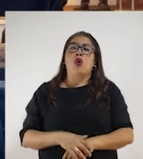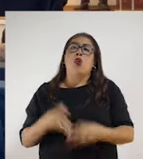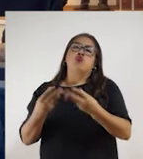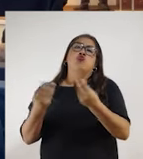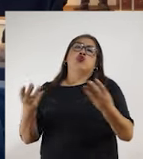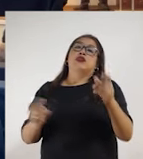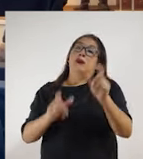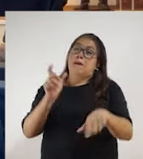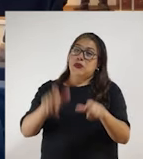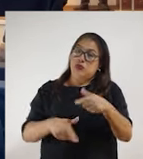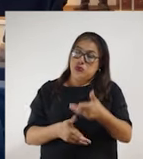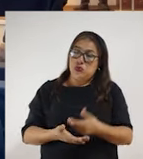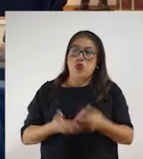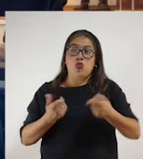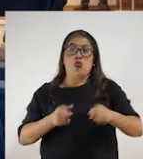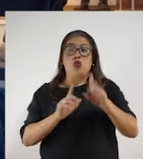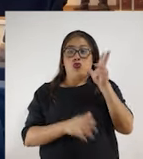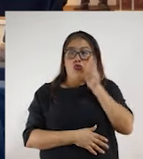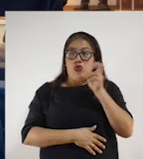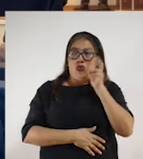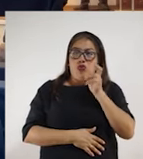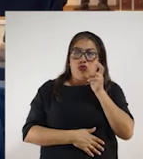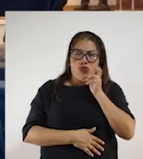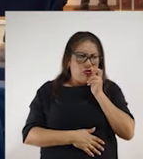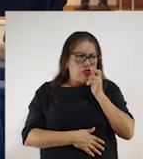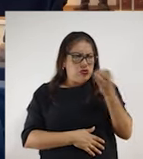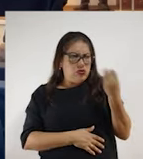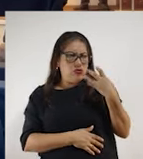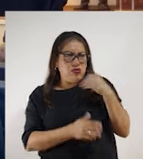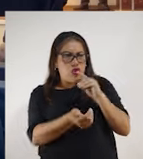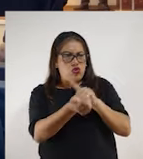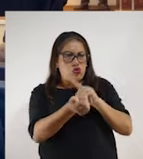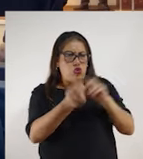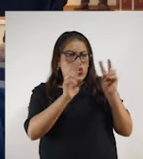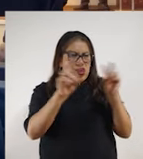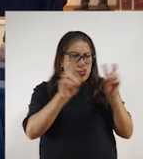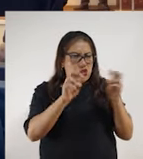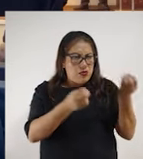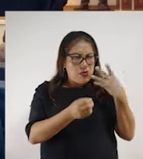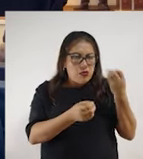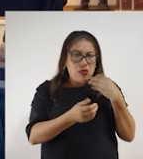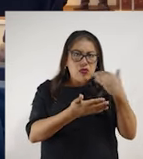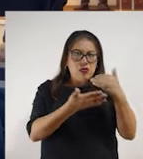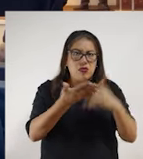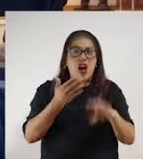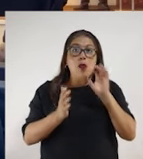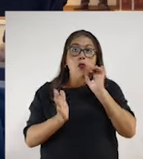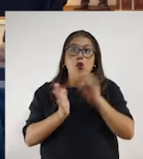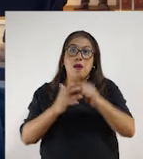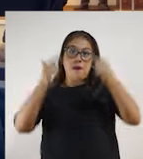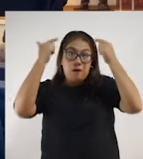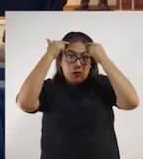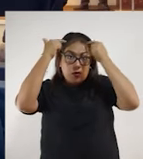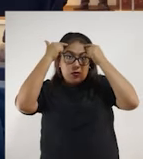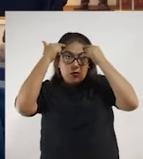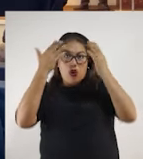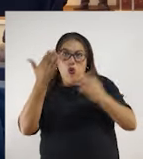que muchas personas, cuando escuchamos un diagnóstico, por ejemplo, como la